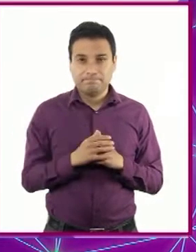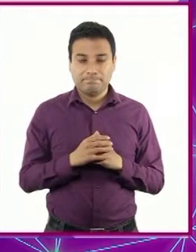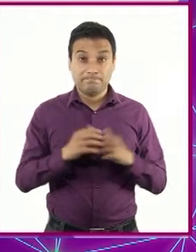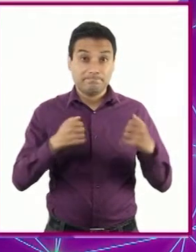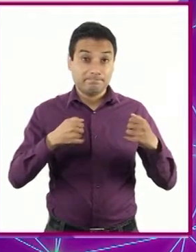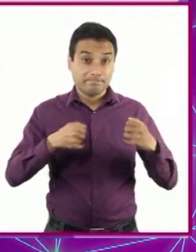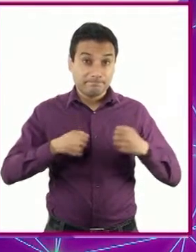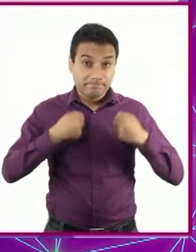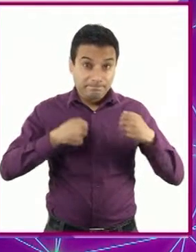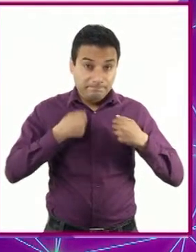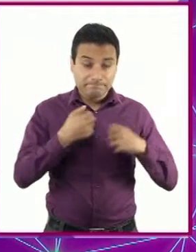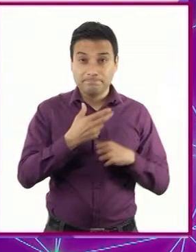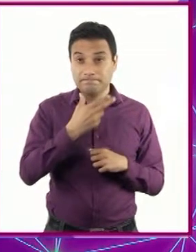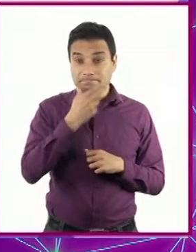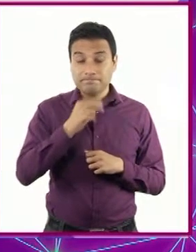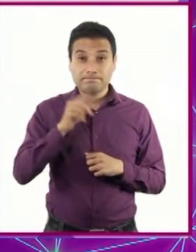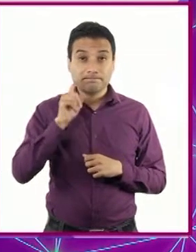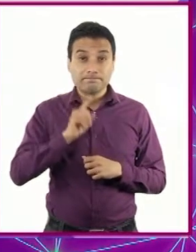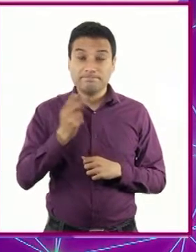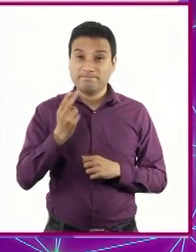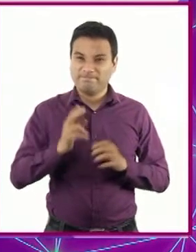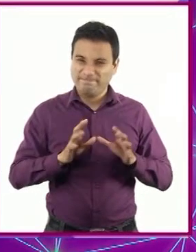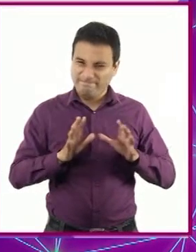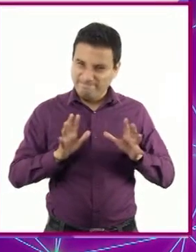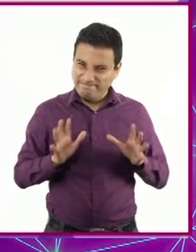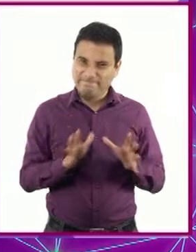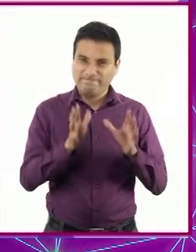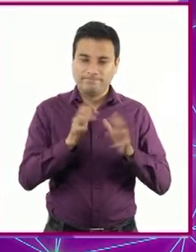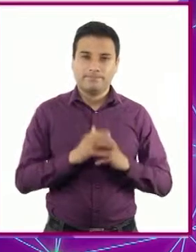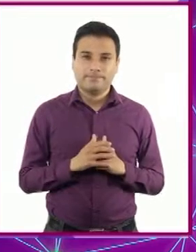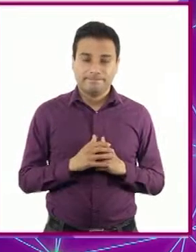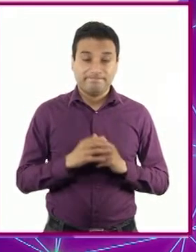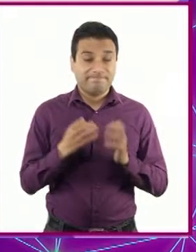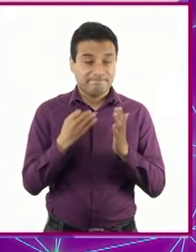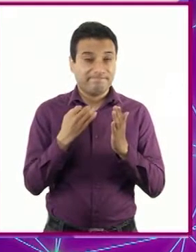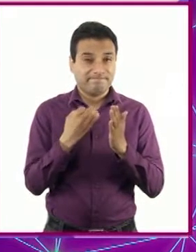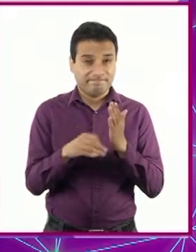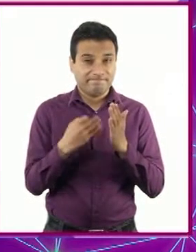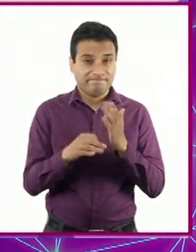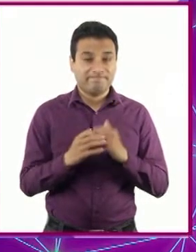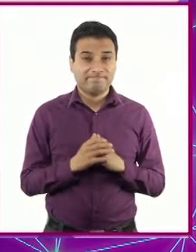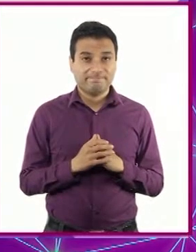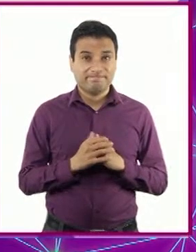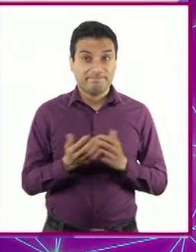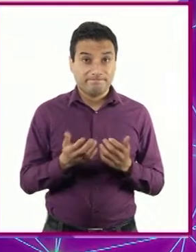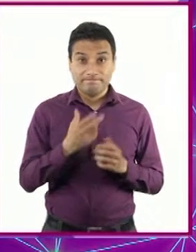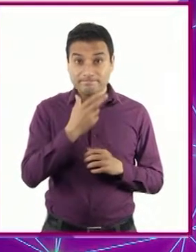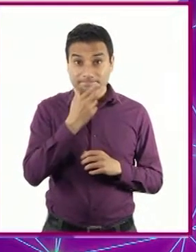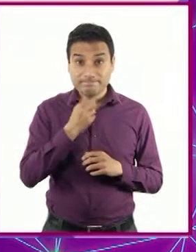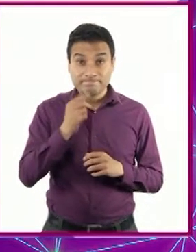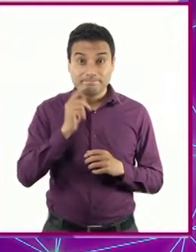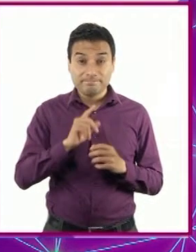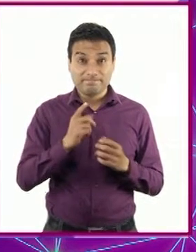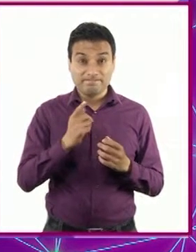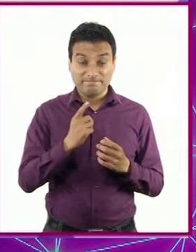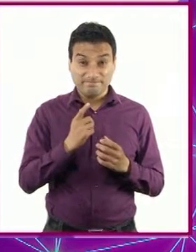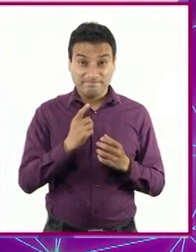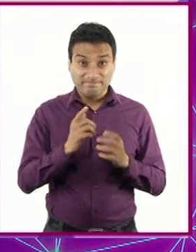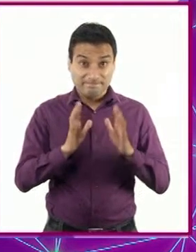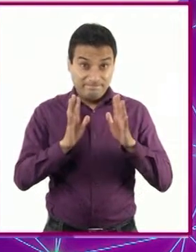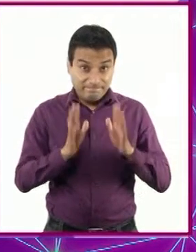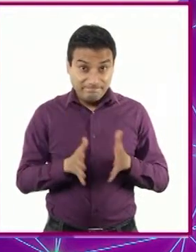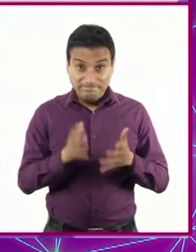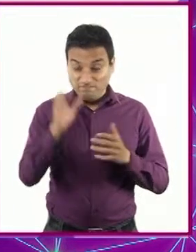jóvenes, mujeres y hombres, porque nos está faltando. No están presentes en todas las ciencias. No hay suficientes en las áreas